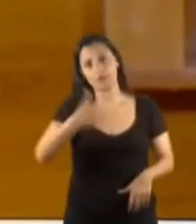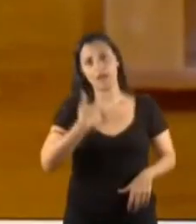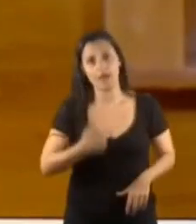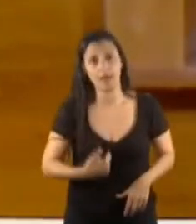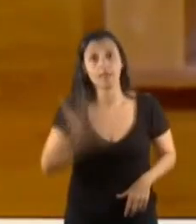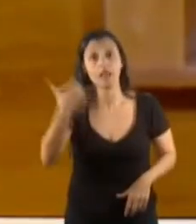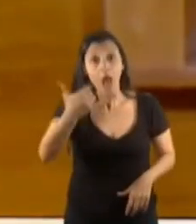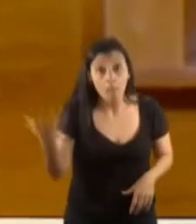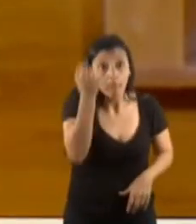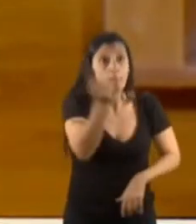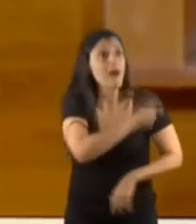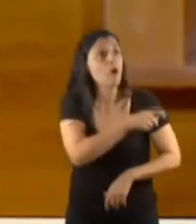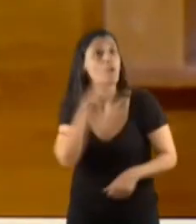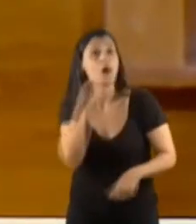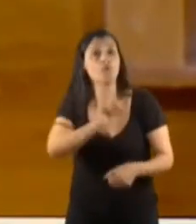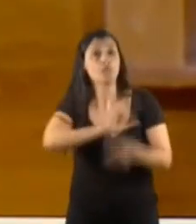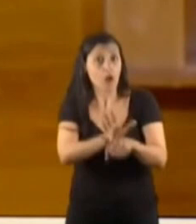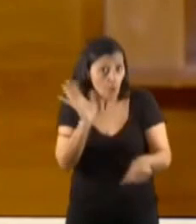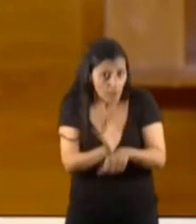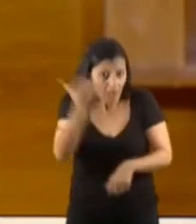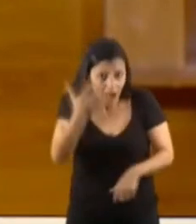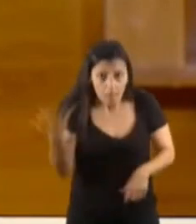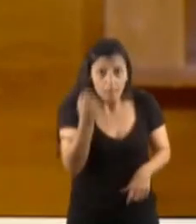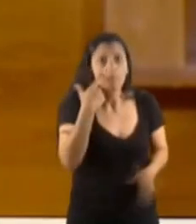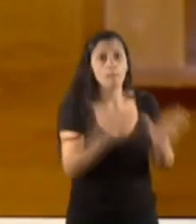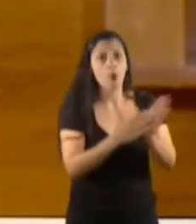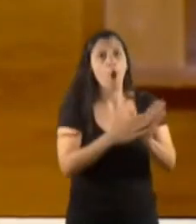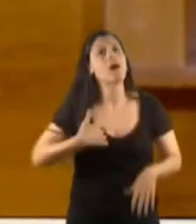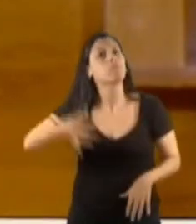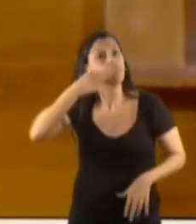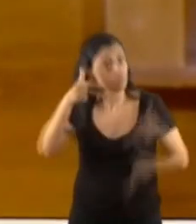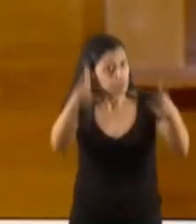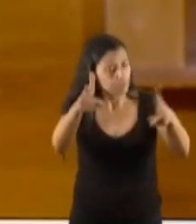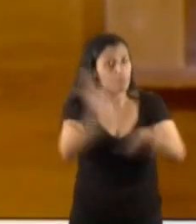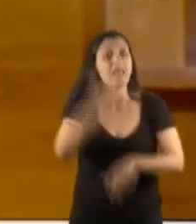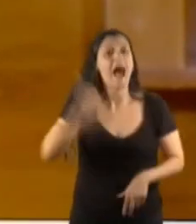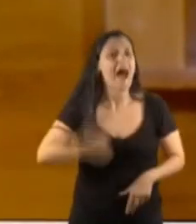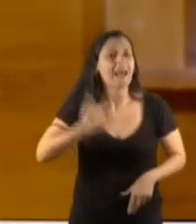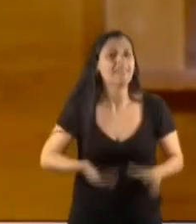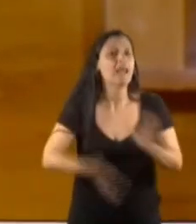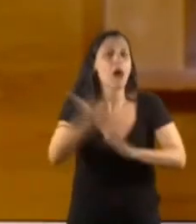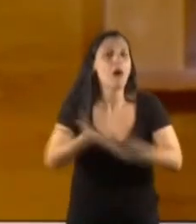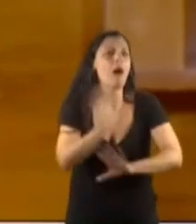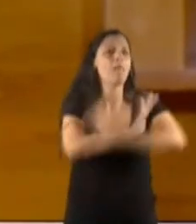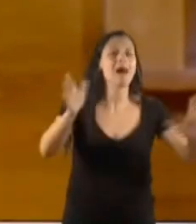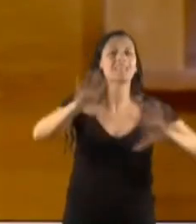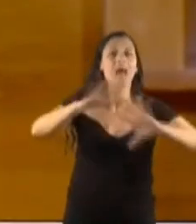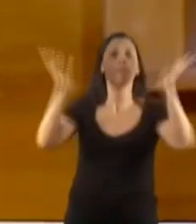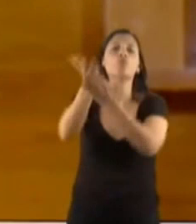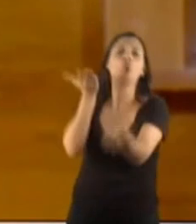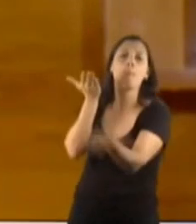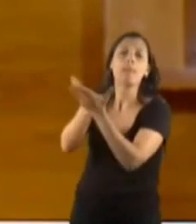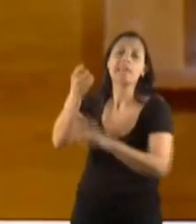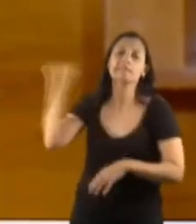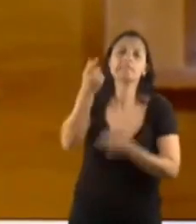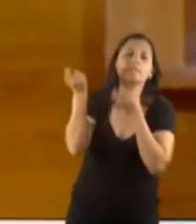la vacuna contra el covid se los dice alguien que lo vivió la Argentina va a dejar de andar penando por el mundo a ver quién